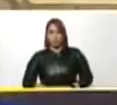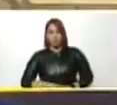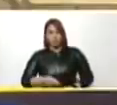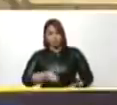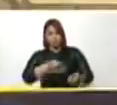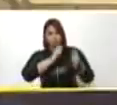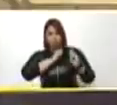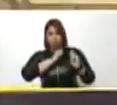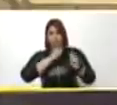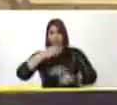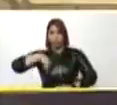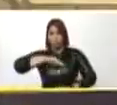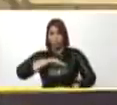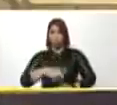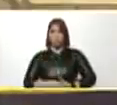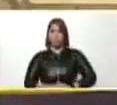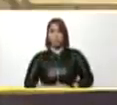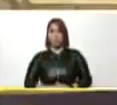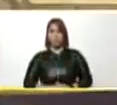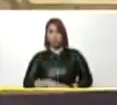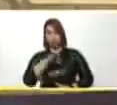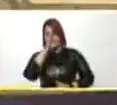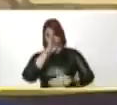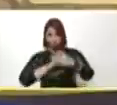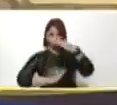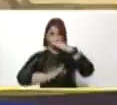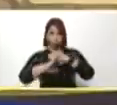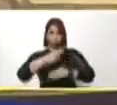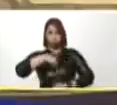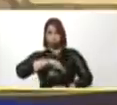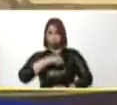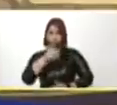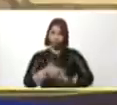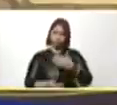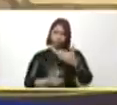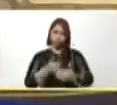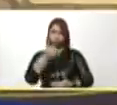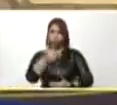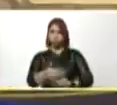a nosotros, humildemente lo hemos ido llevando adelante.